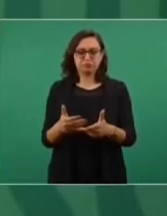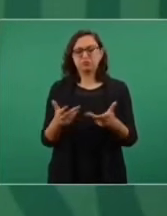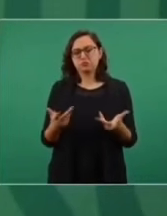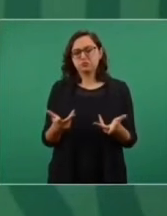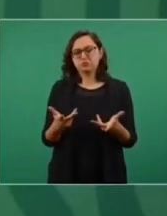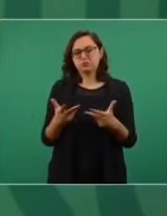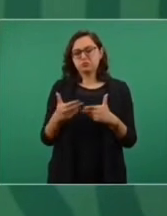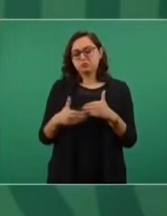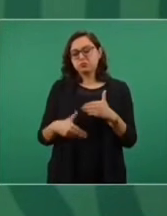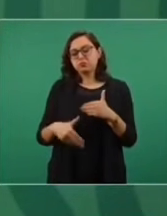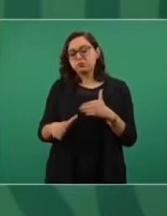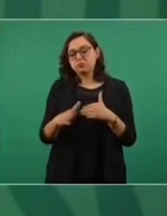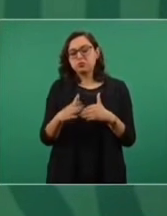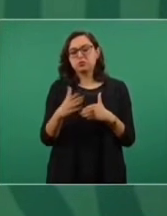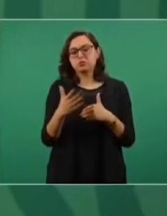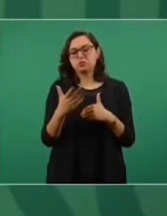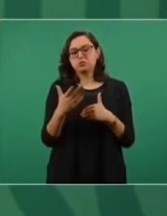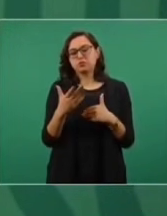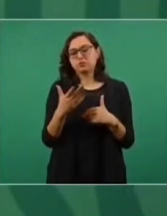primer